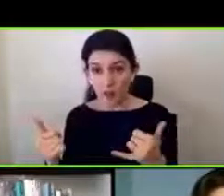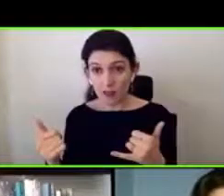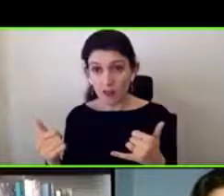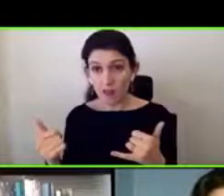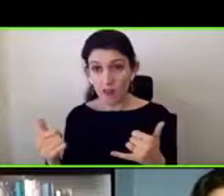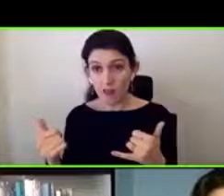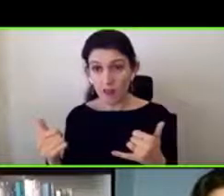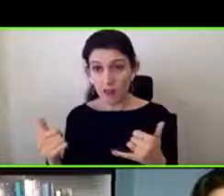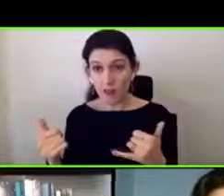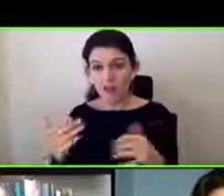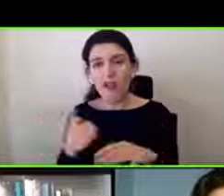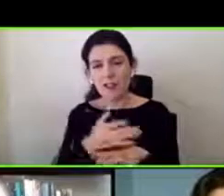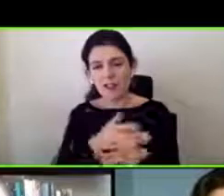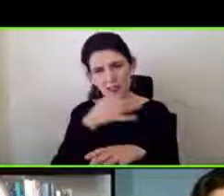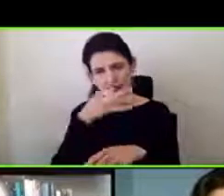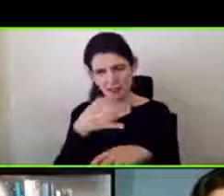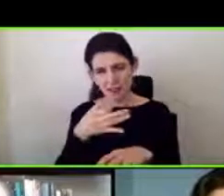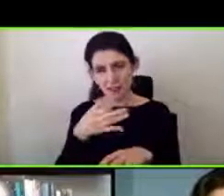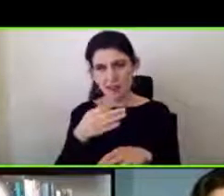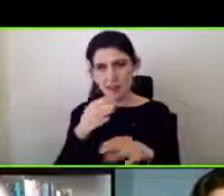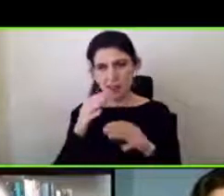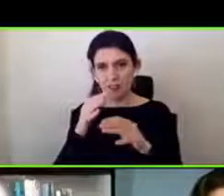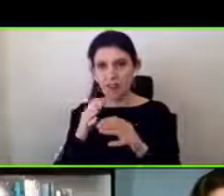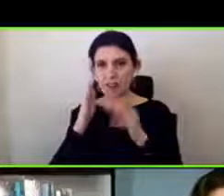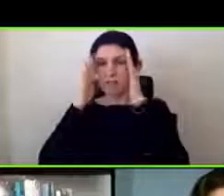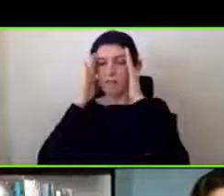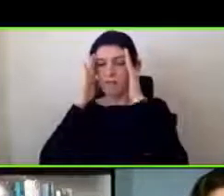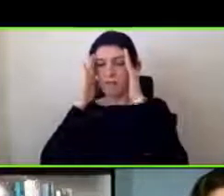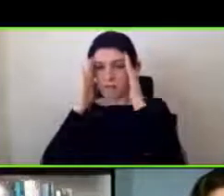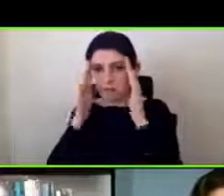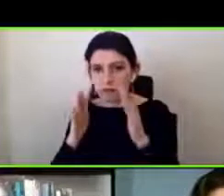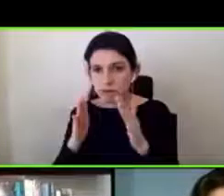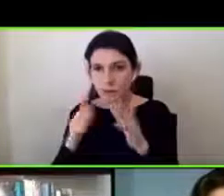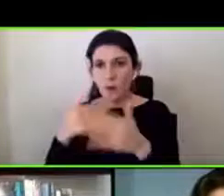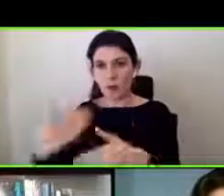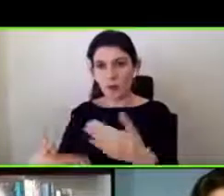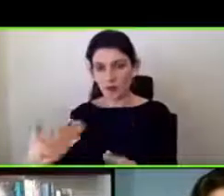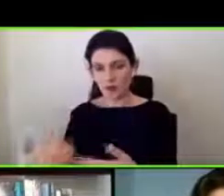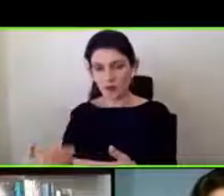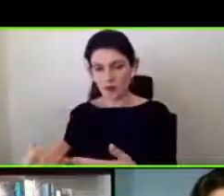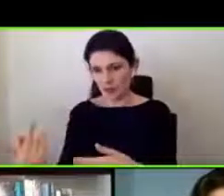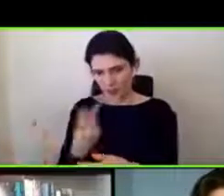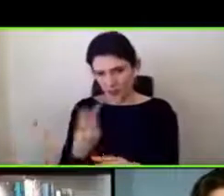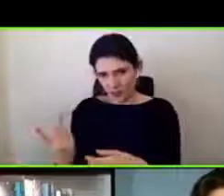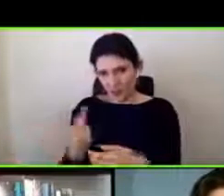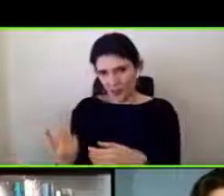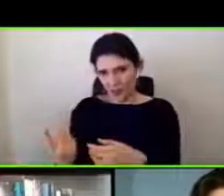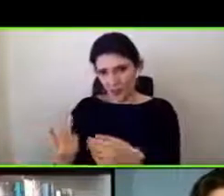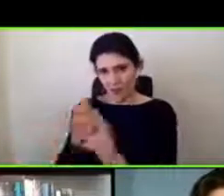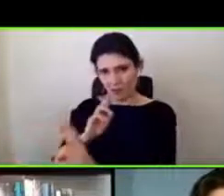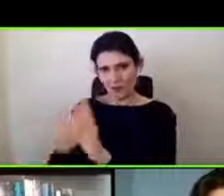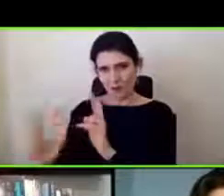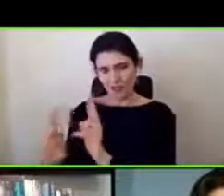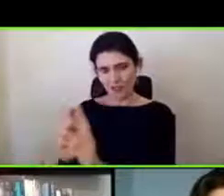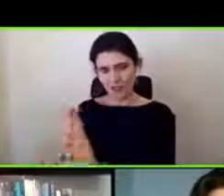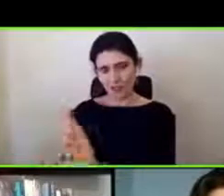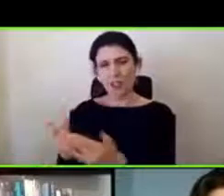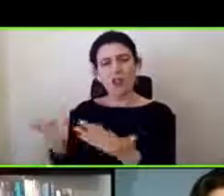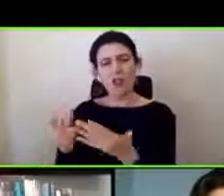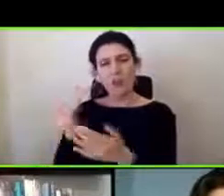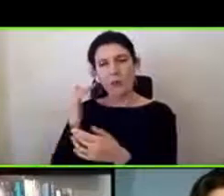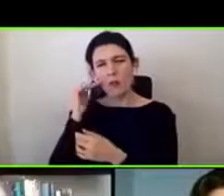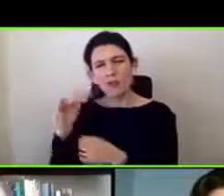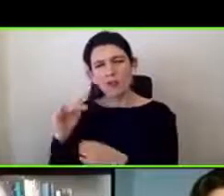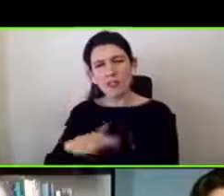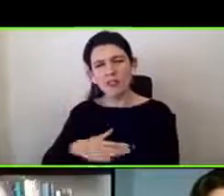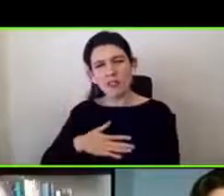como decía antes, pongamos el énfasis al proceso intersubjetivo que hay. O sea, ¿cómo el niño se está sintiendo